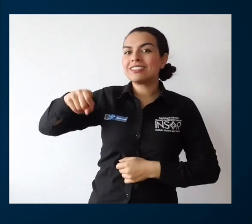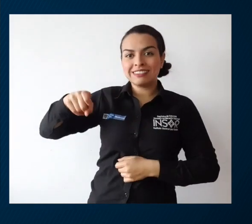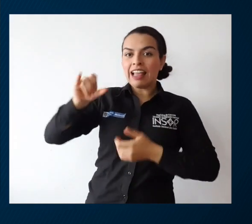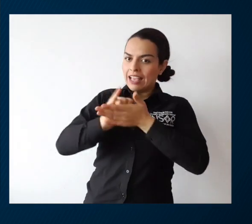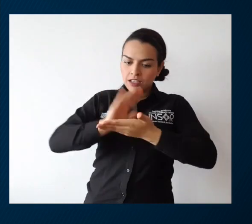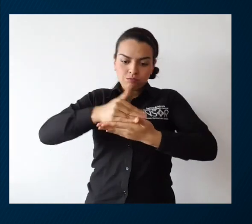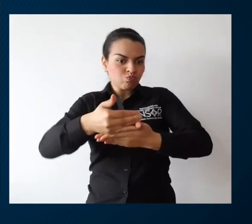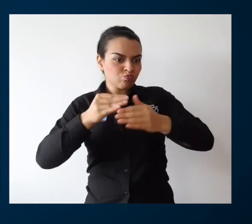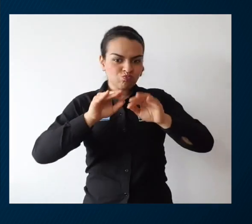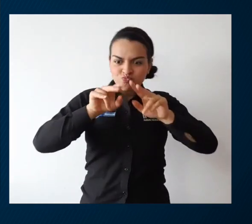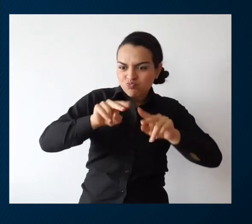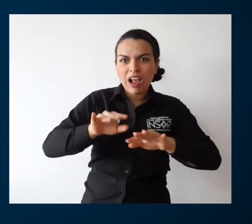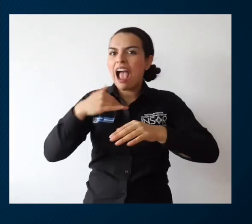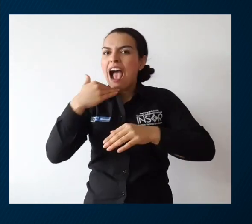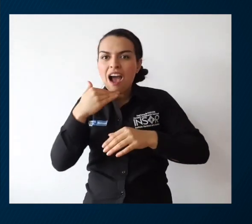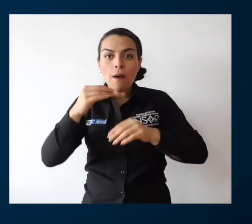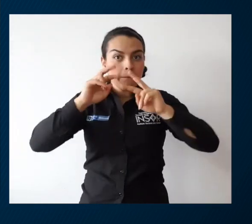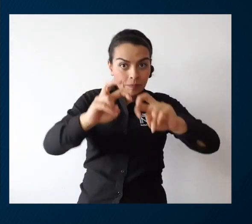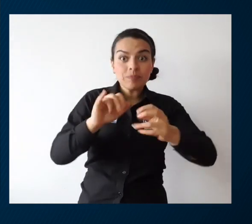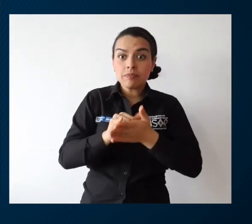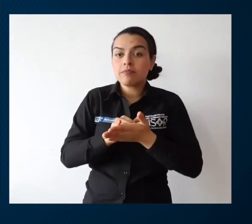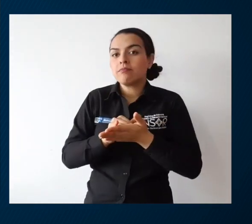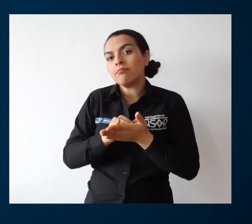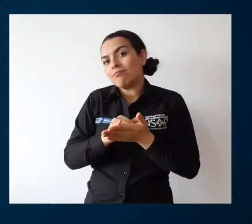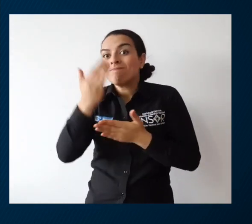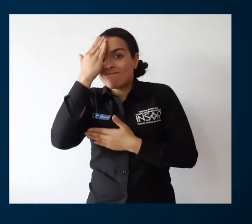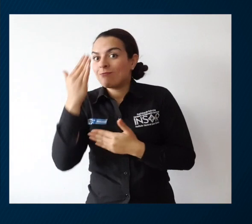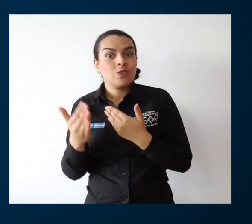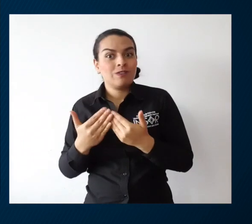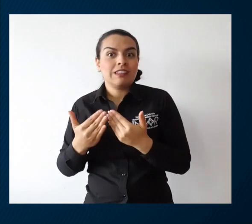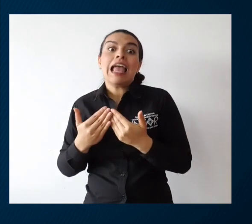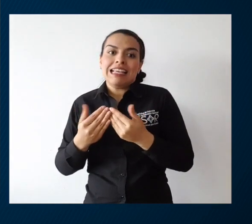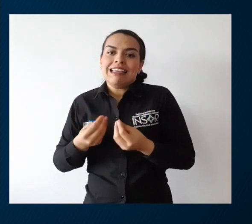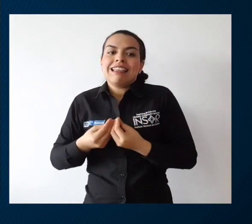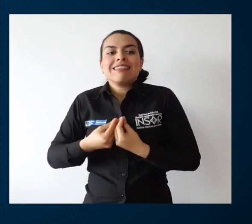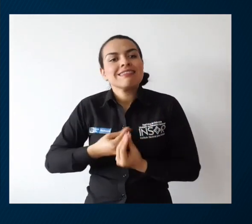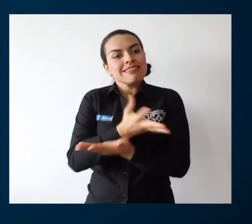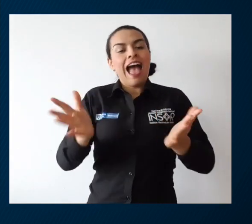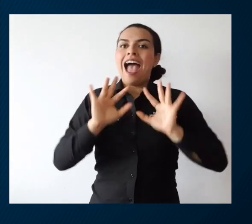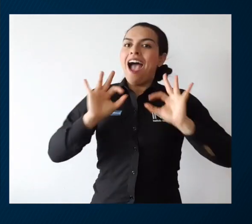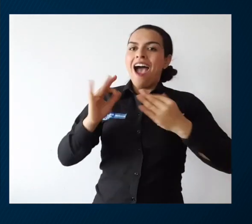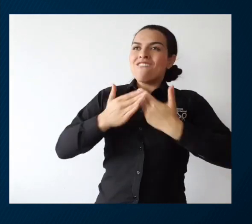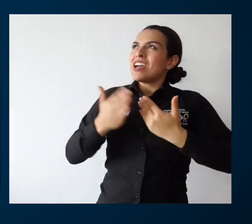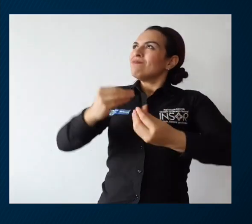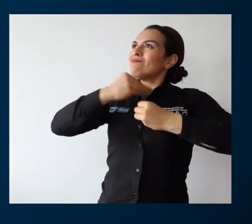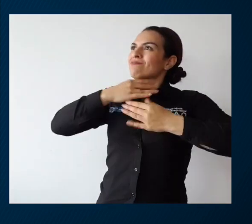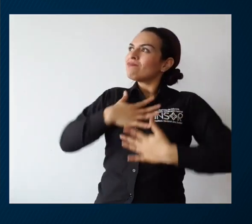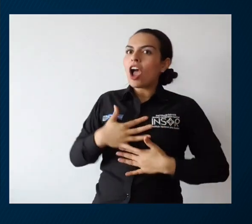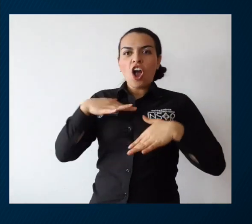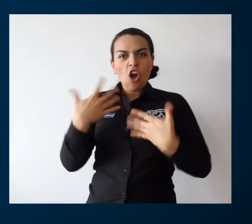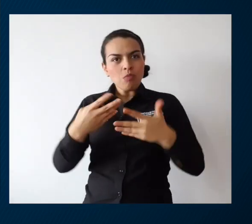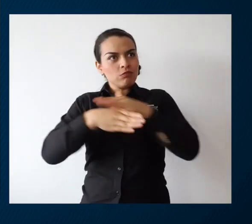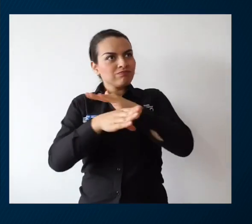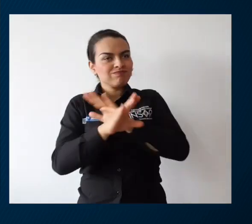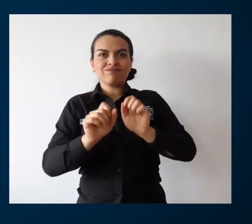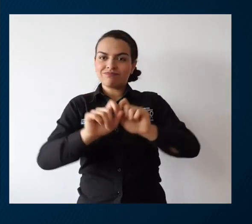en enlace con INSOR para mirar cómo repuntamos en una o en otra, lo que resulte más fácil y más eficiente para poder llegar con